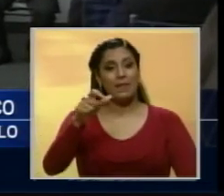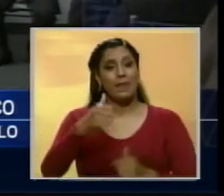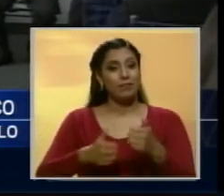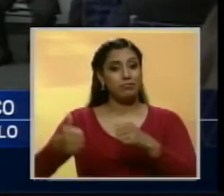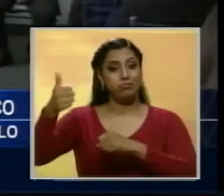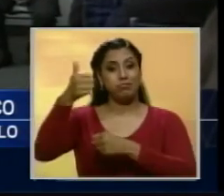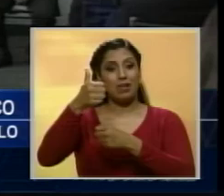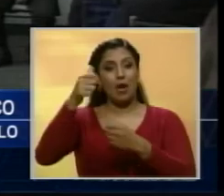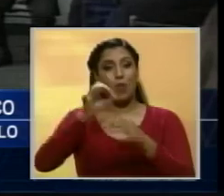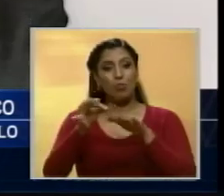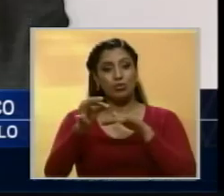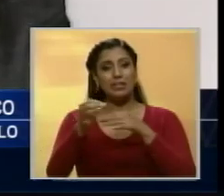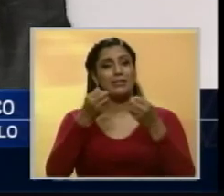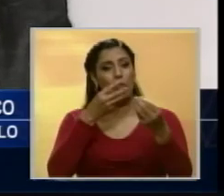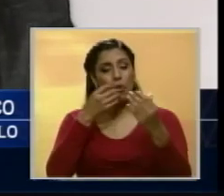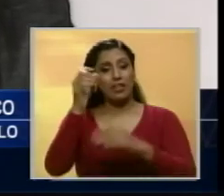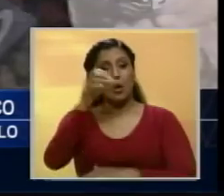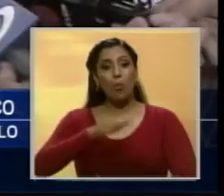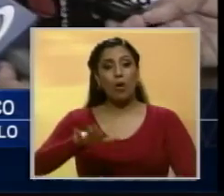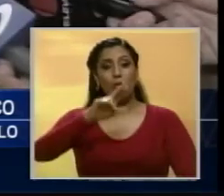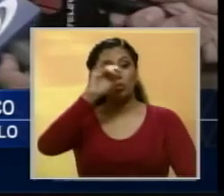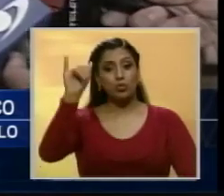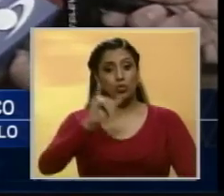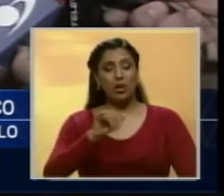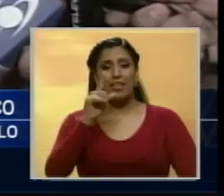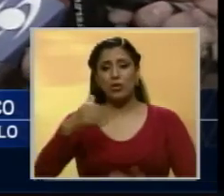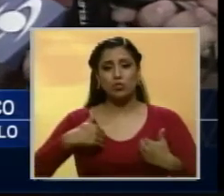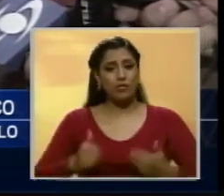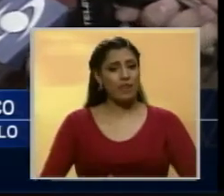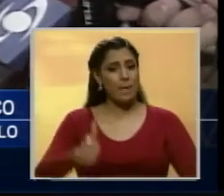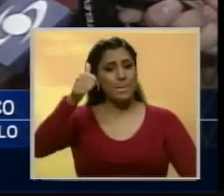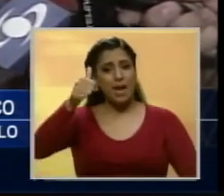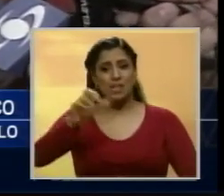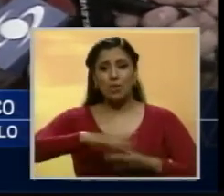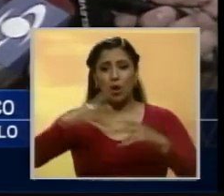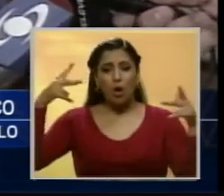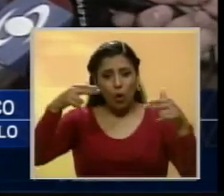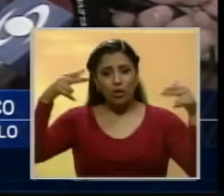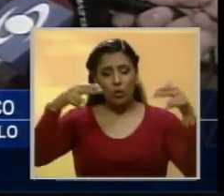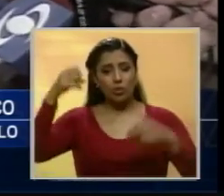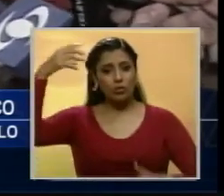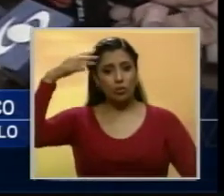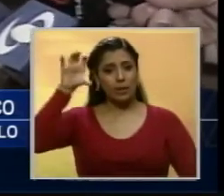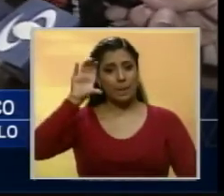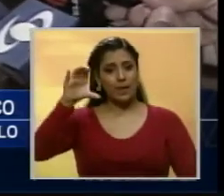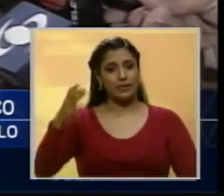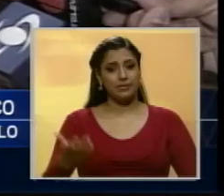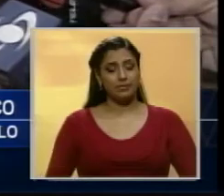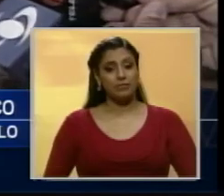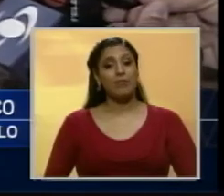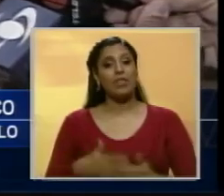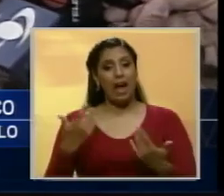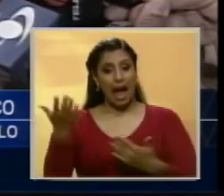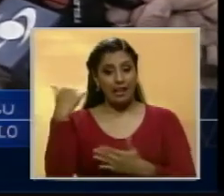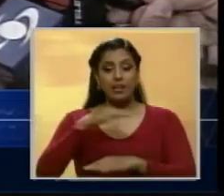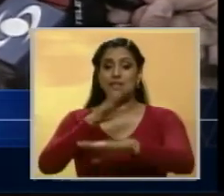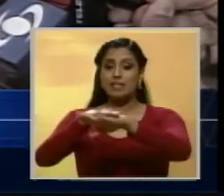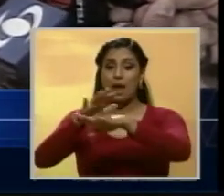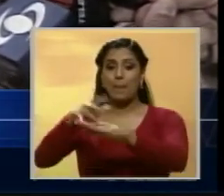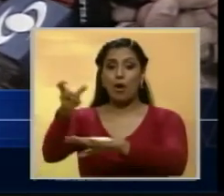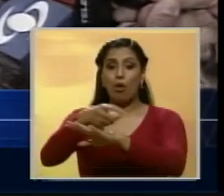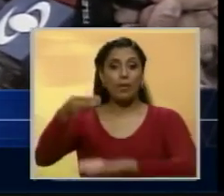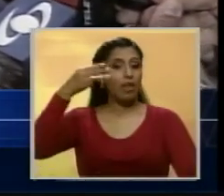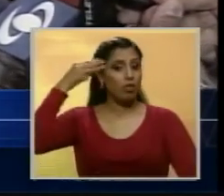máxima autoridad municipal expresó que el pueblo zuliano es uno de los más afectados por la crisis que se vive en el país. Ayer llamaba al gobernador del